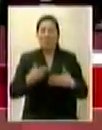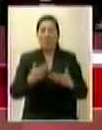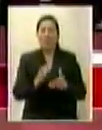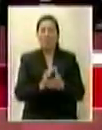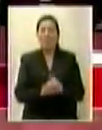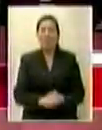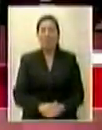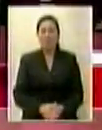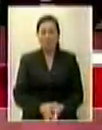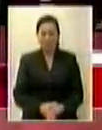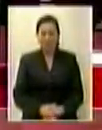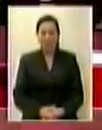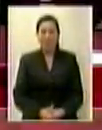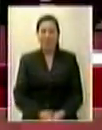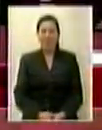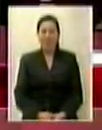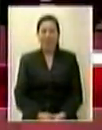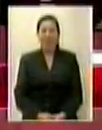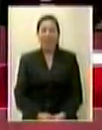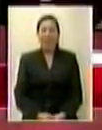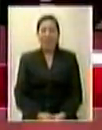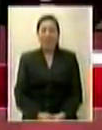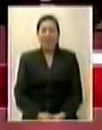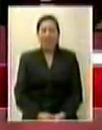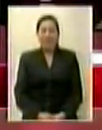estimados compañeros.